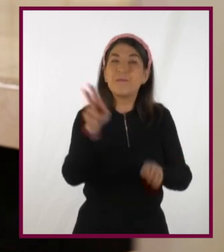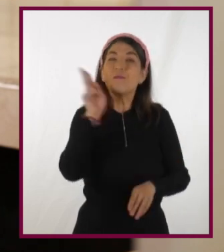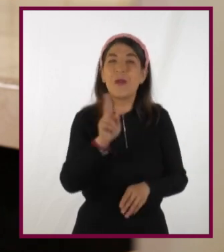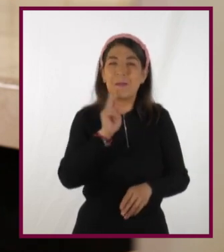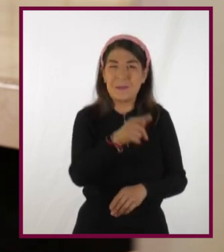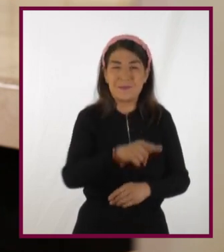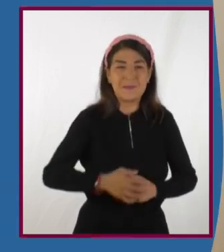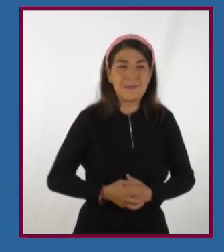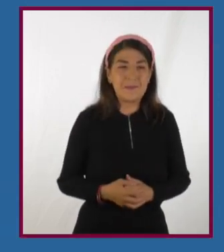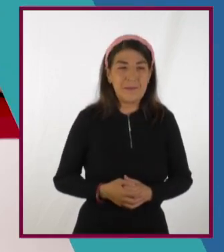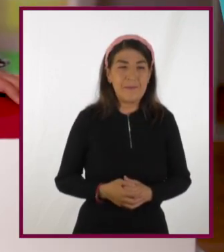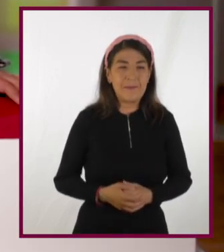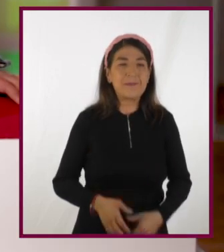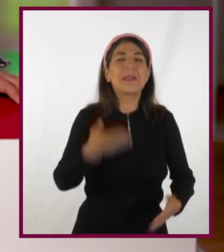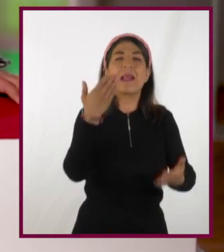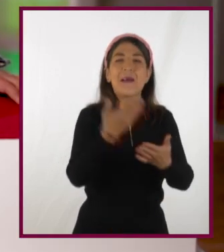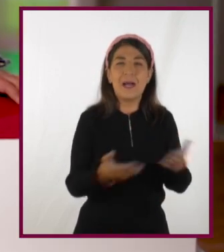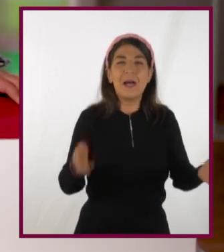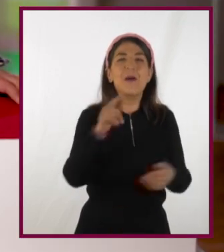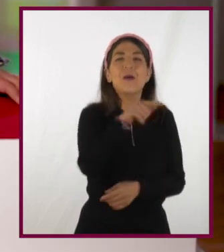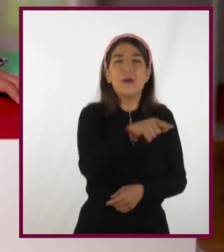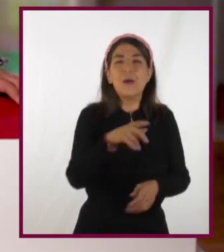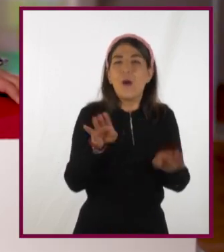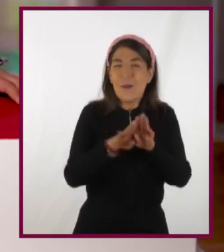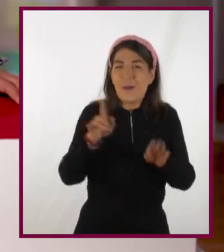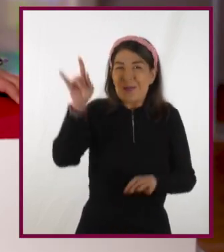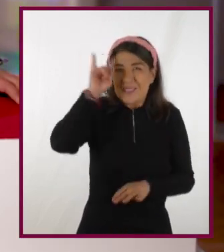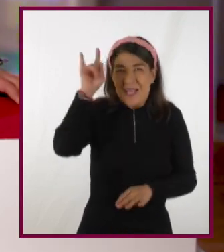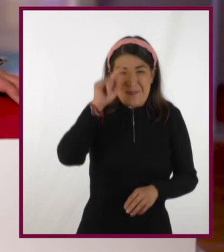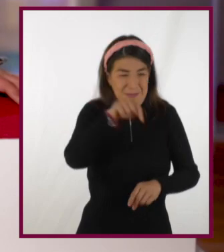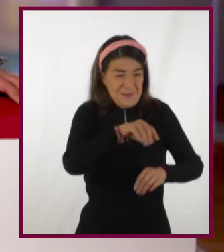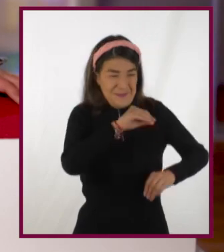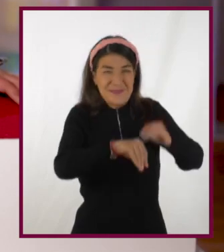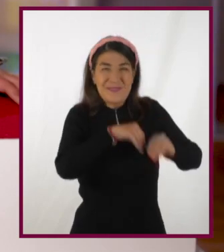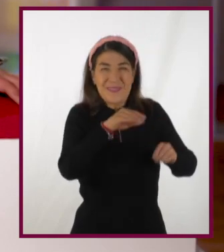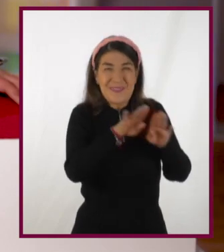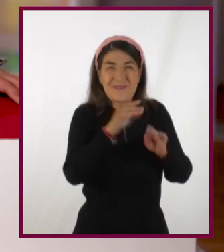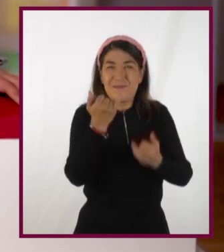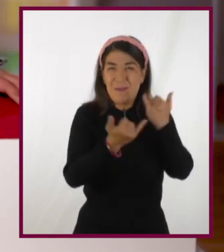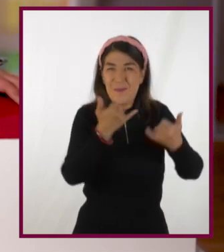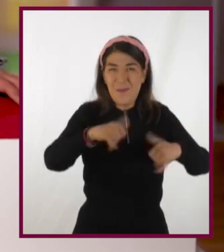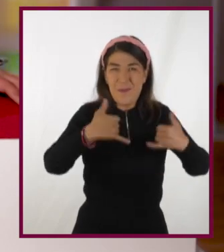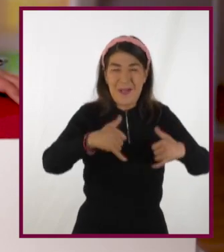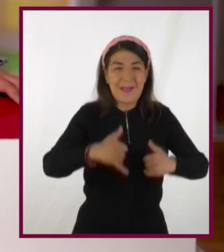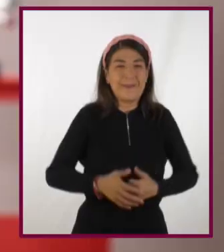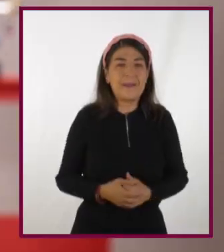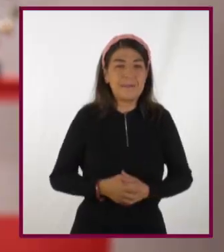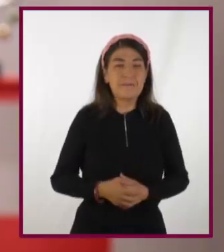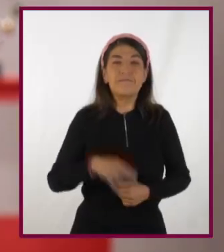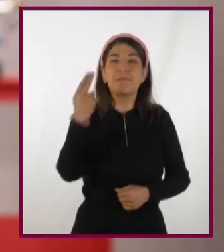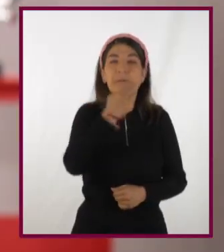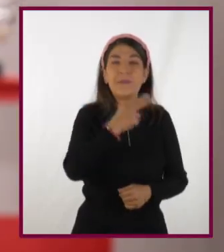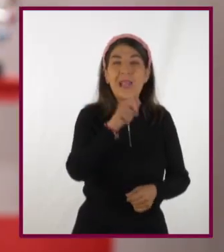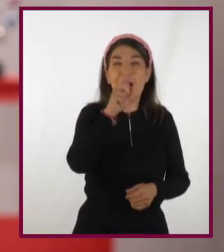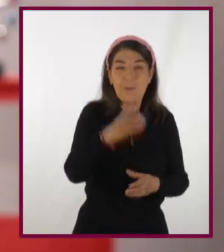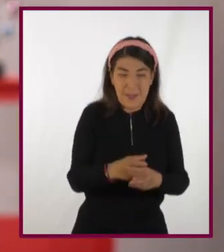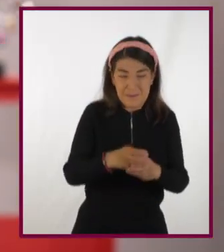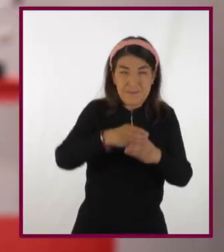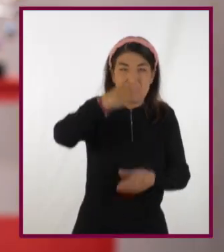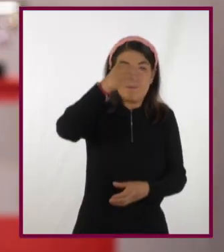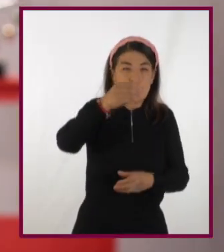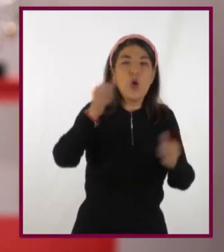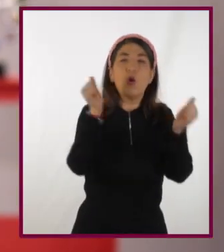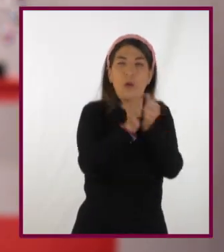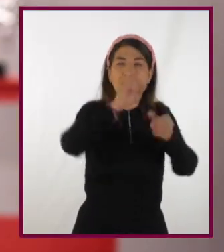un gran experimento. Ahora vamos a construir nuestro propio diablillo de Descartes. Necesitamos una botella de agua llena de